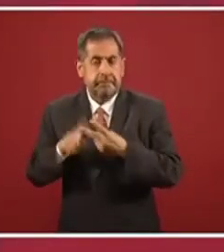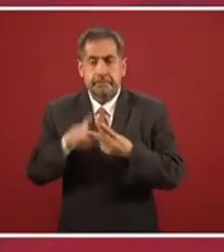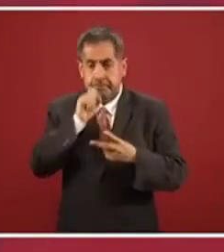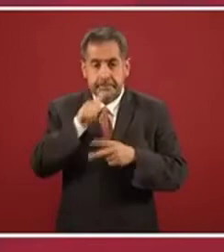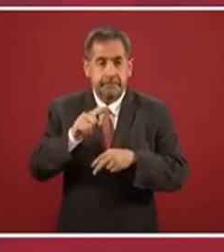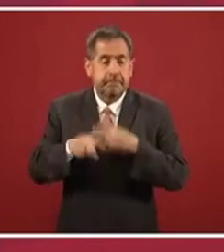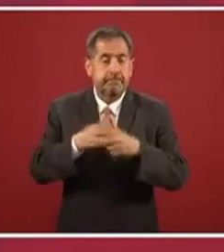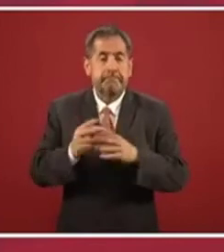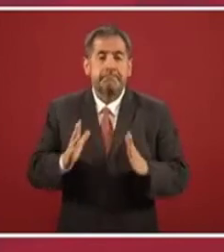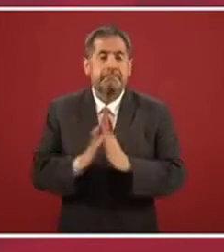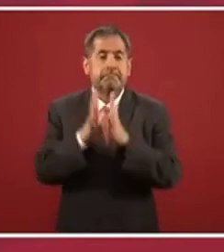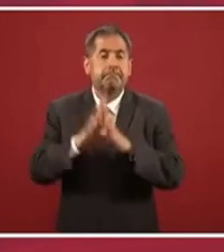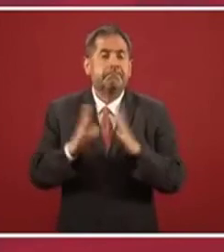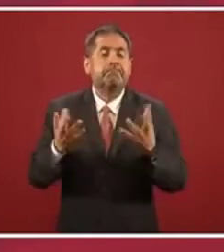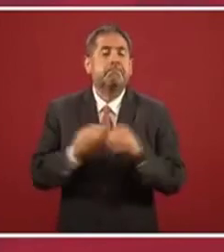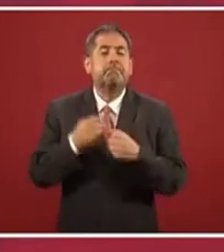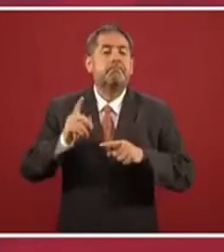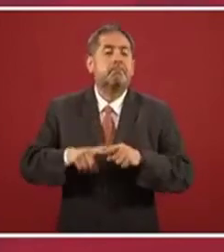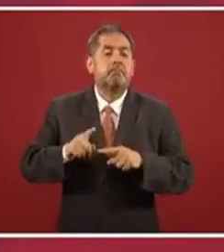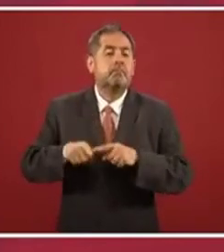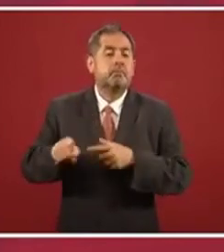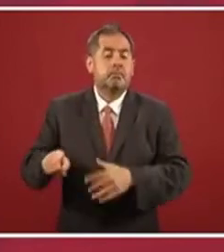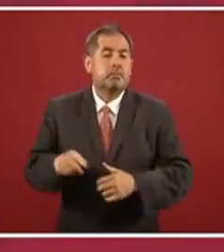participación de